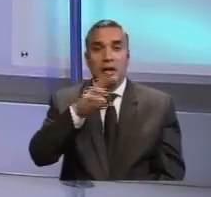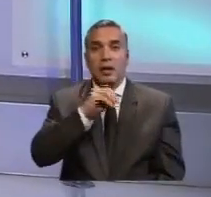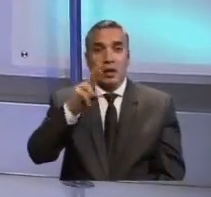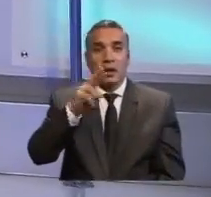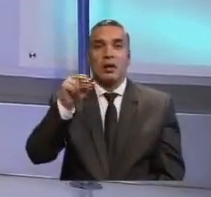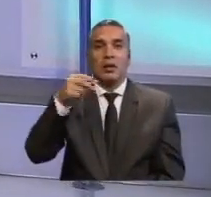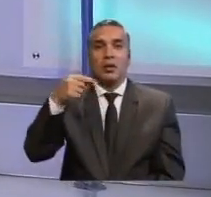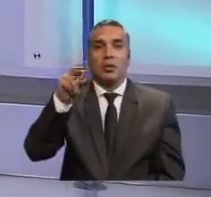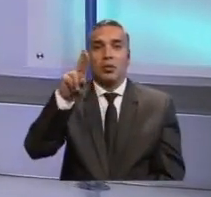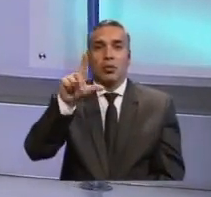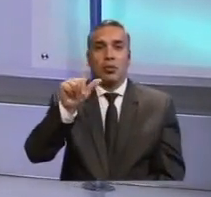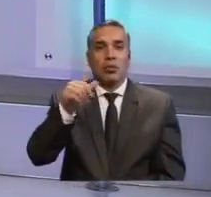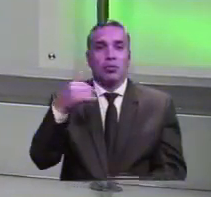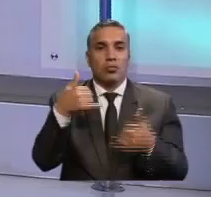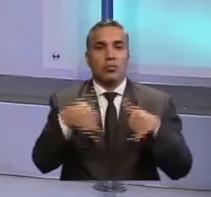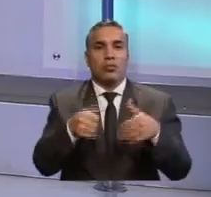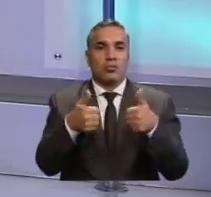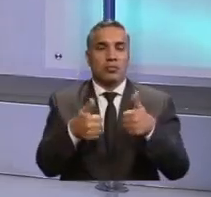Cuco Angulo.